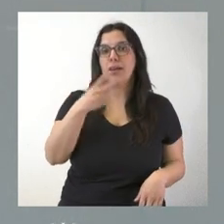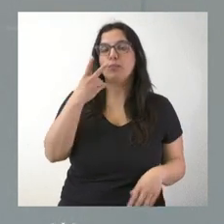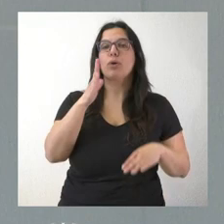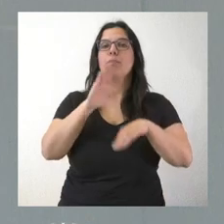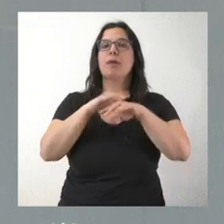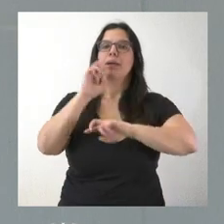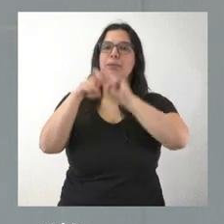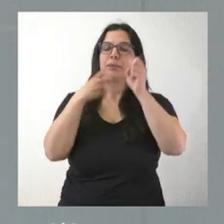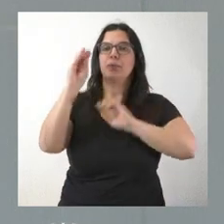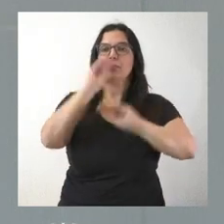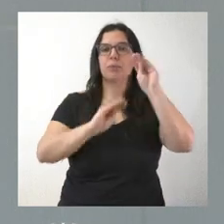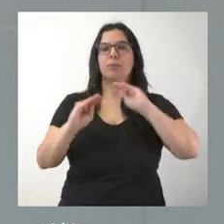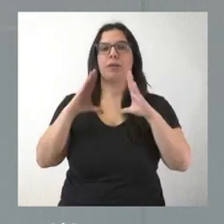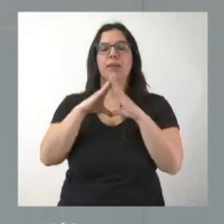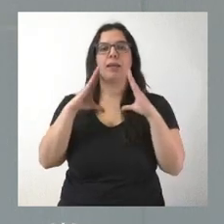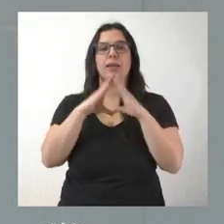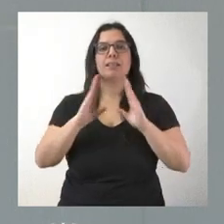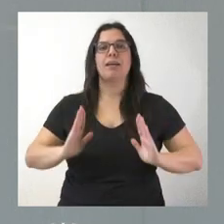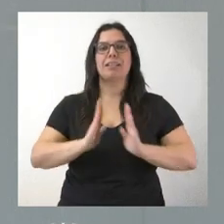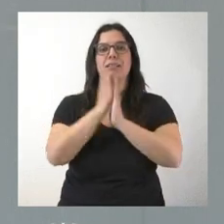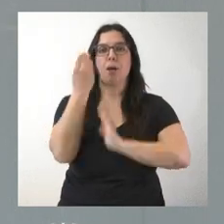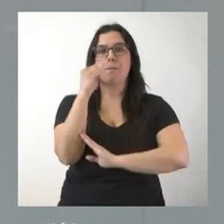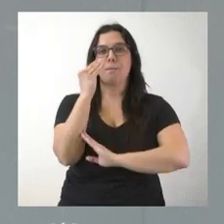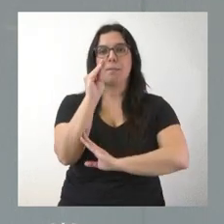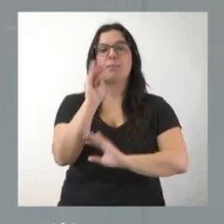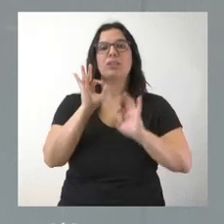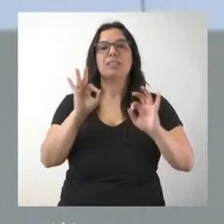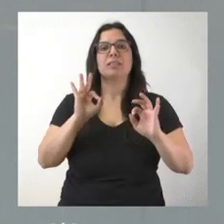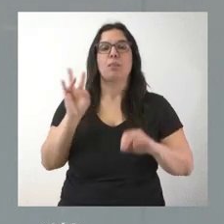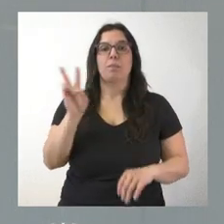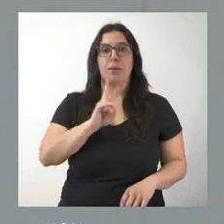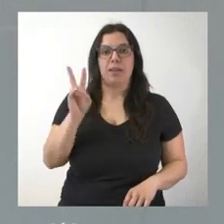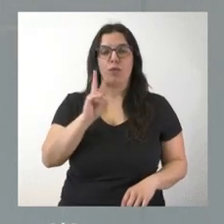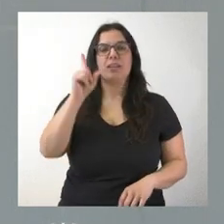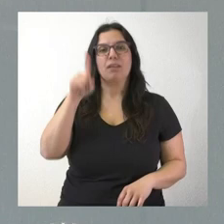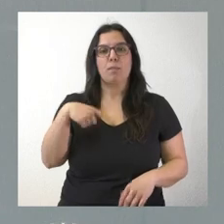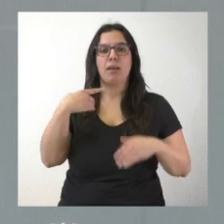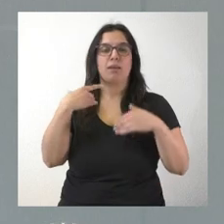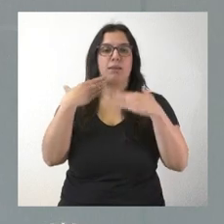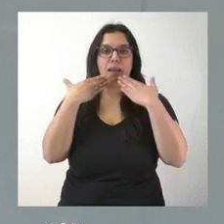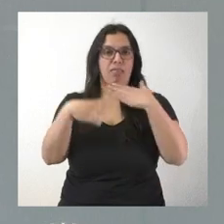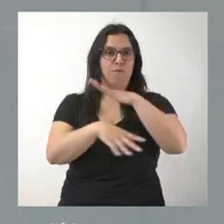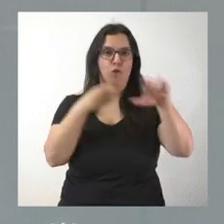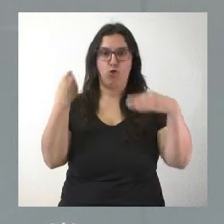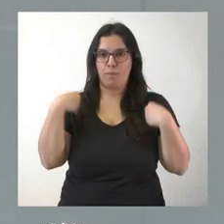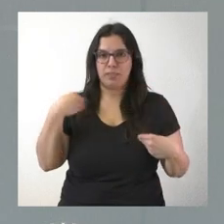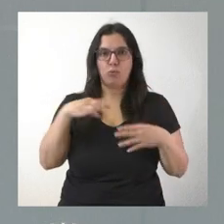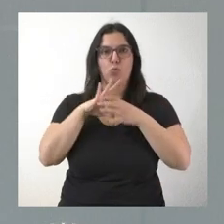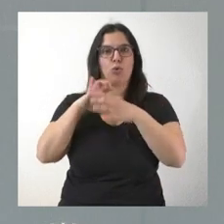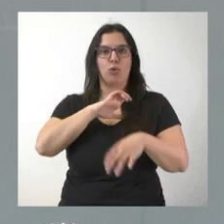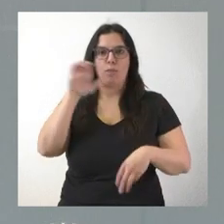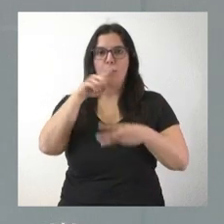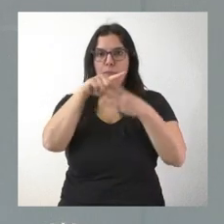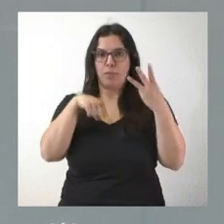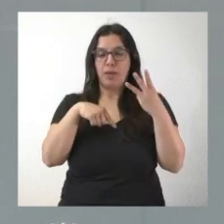la restauración de la iglesia de San Pablo en Valladolid también financiado con fondos next generation de la Unión Europea